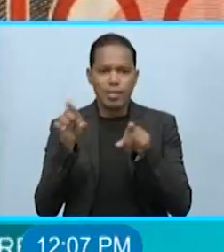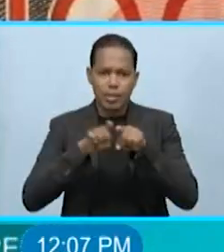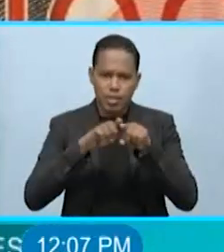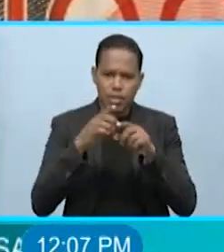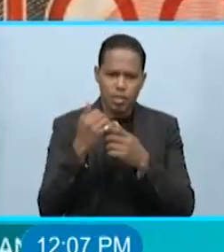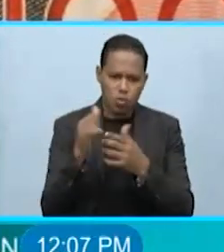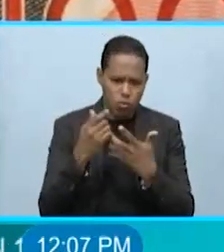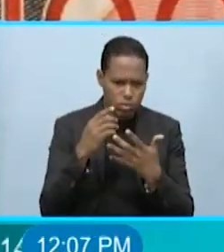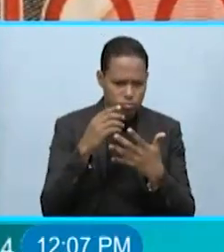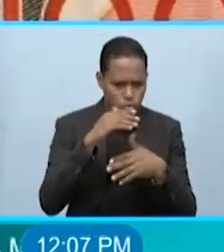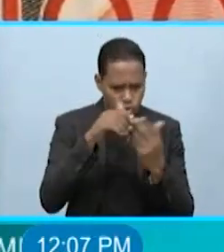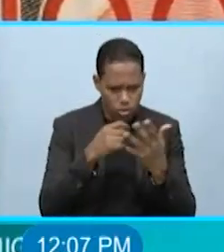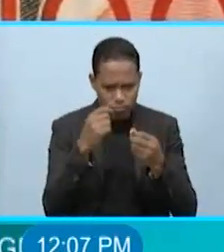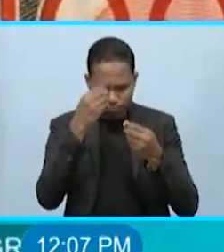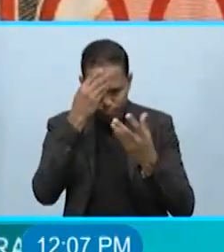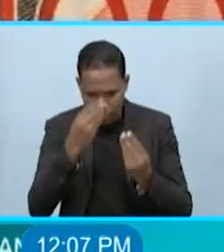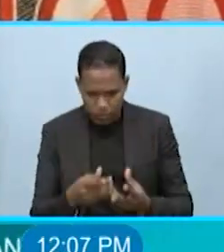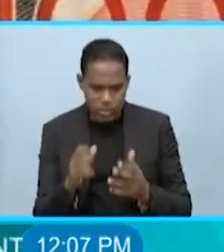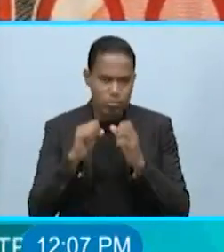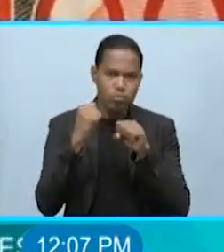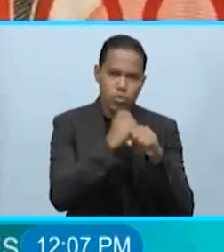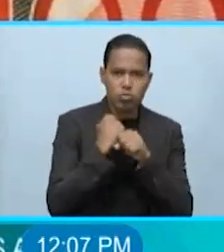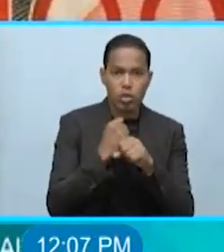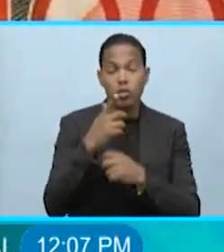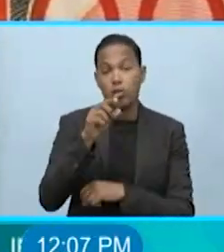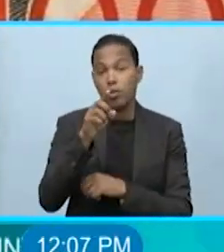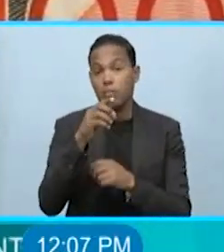dominicanos actualmente en circulación, los cuales